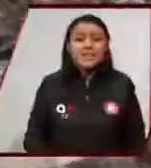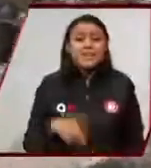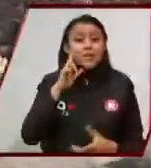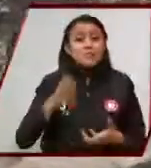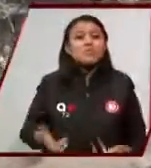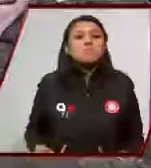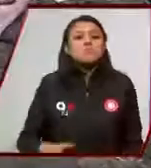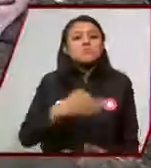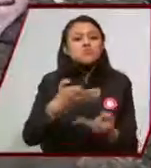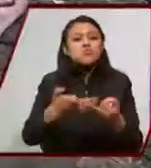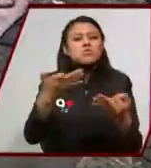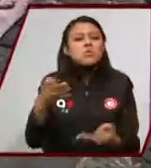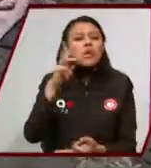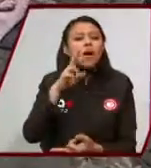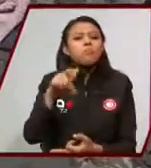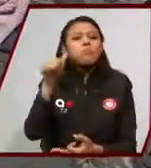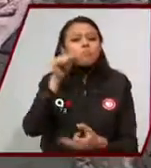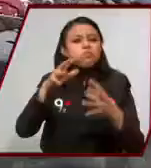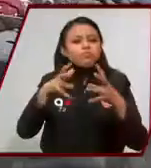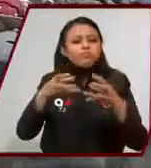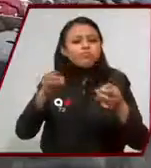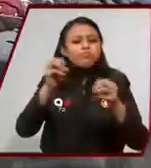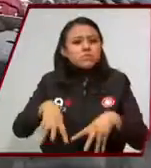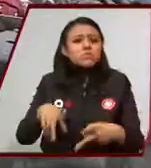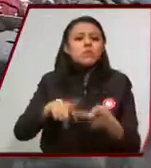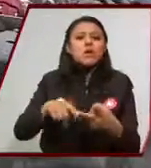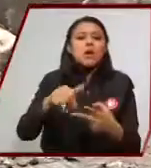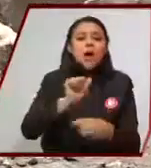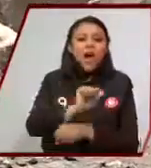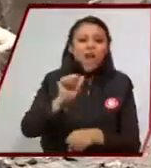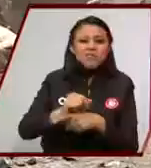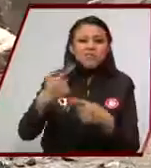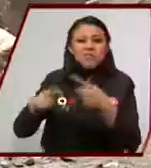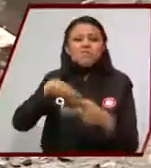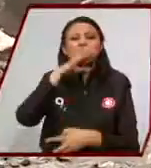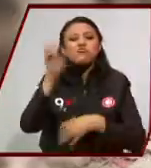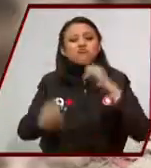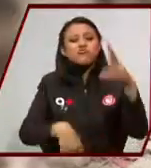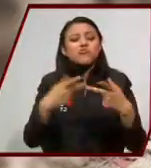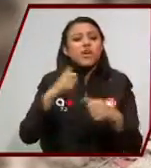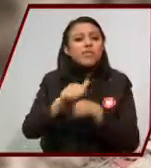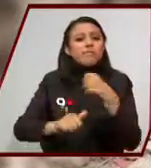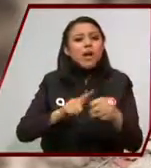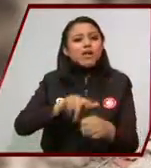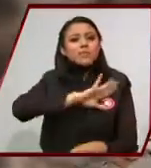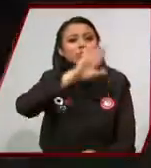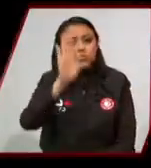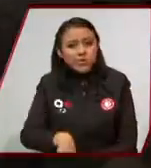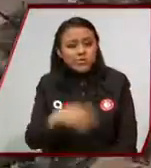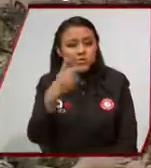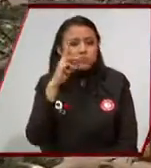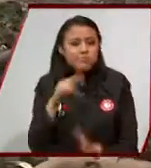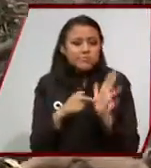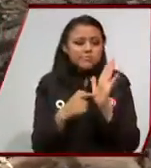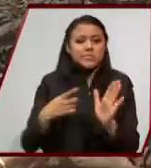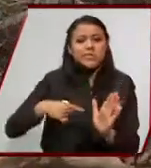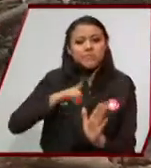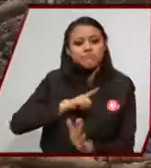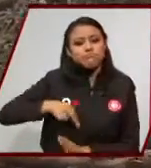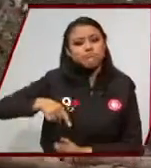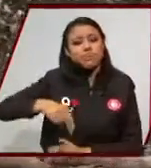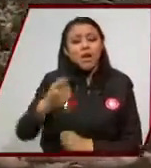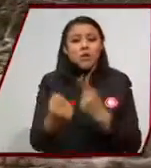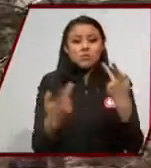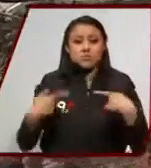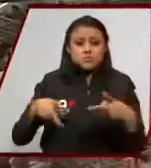Un camino de tierra, llantas viejas, autopartes, mucha basura y hasta animales muertos. Es el que tienen que cruzar